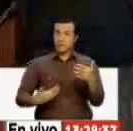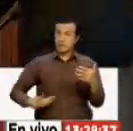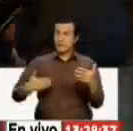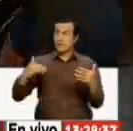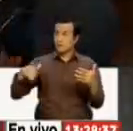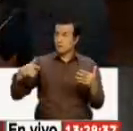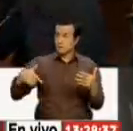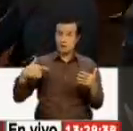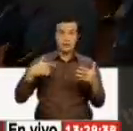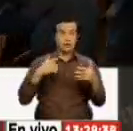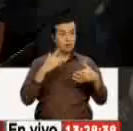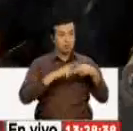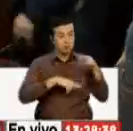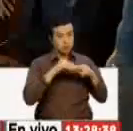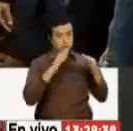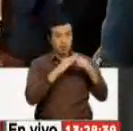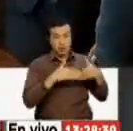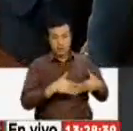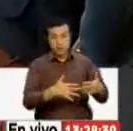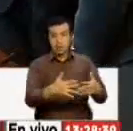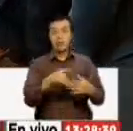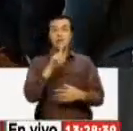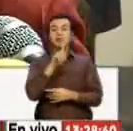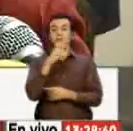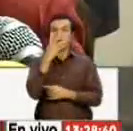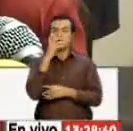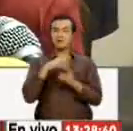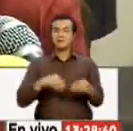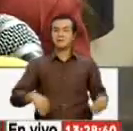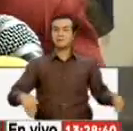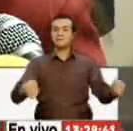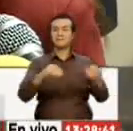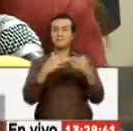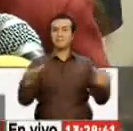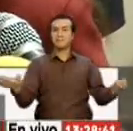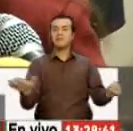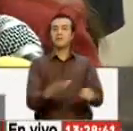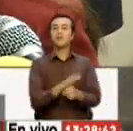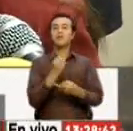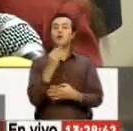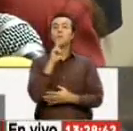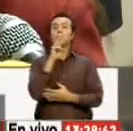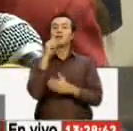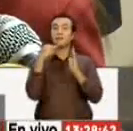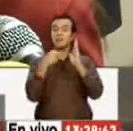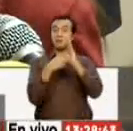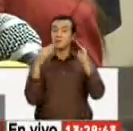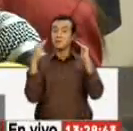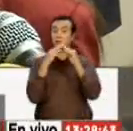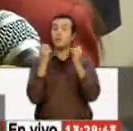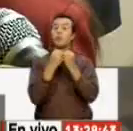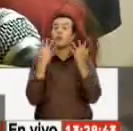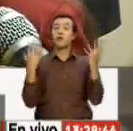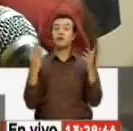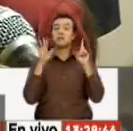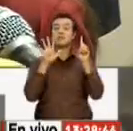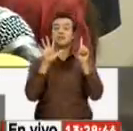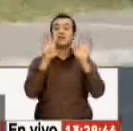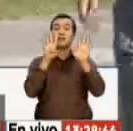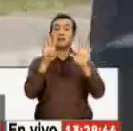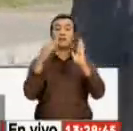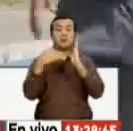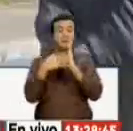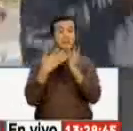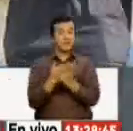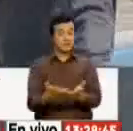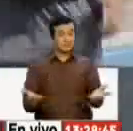del Ejecutivo. Tenemos ya 115 terrenos validados y la construcción en marcha de 20.000 viviendas, de un total de 69.000. Que